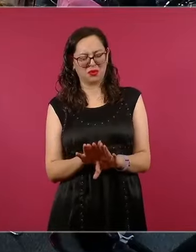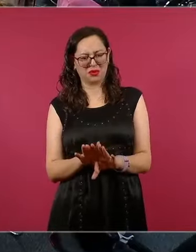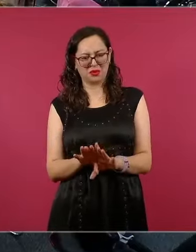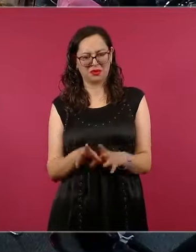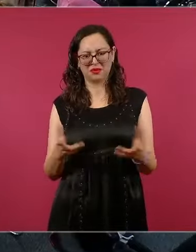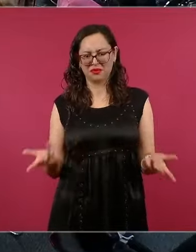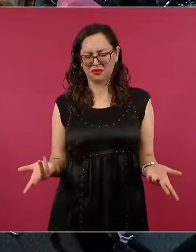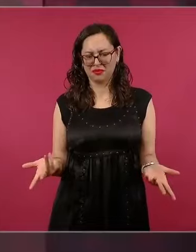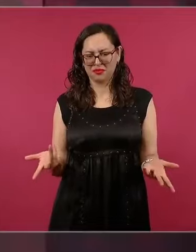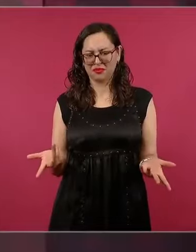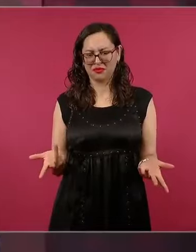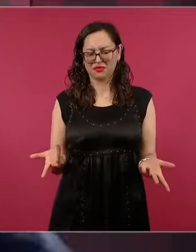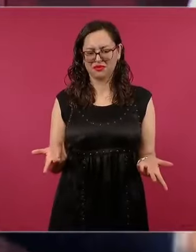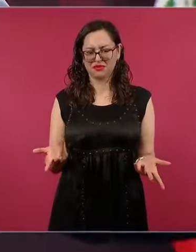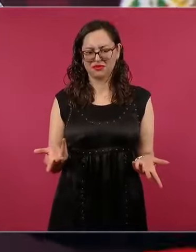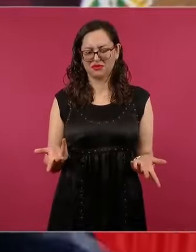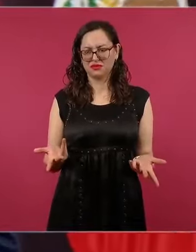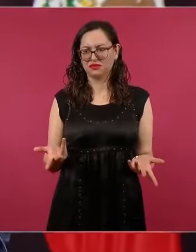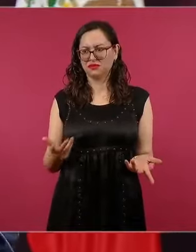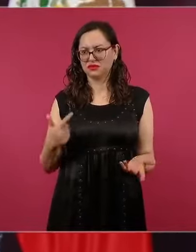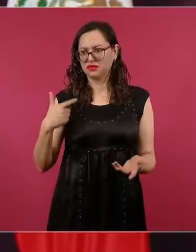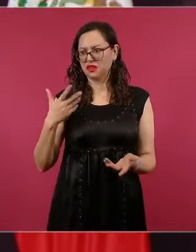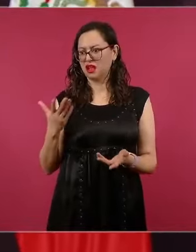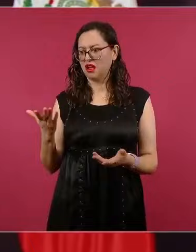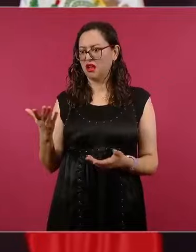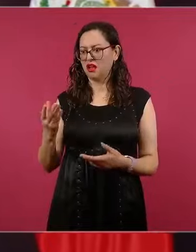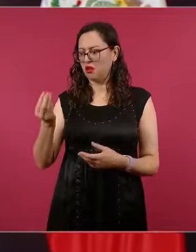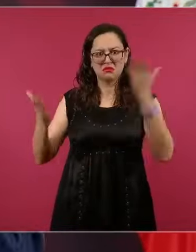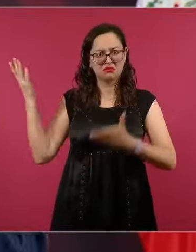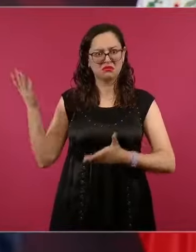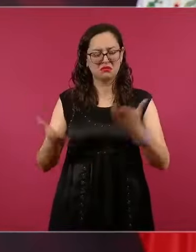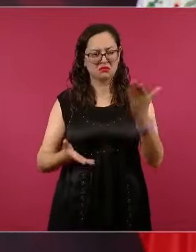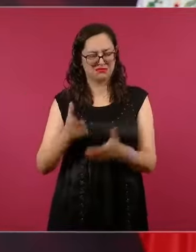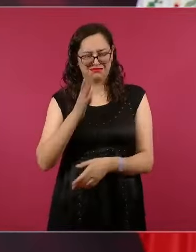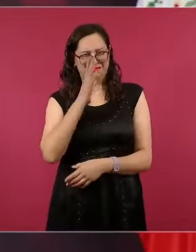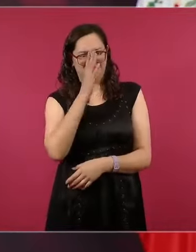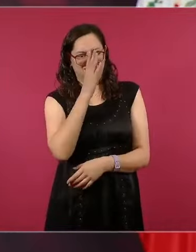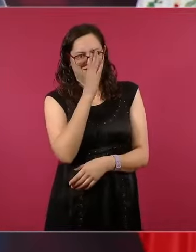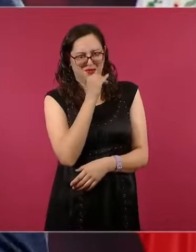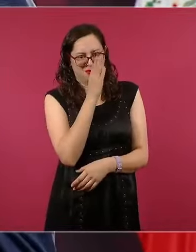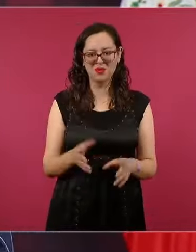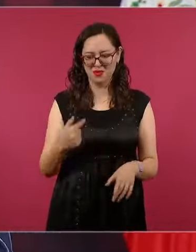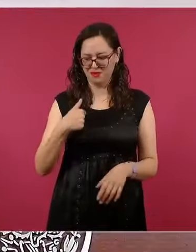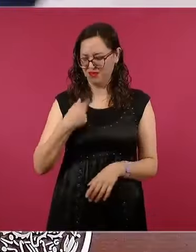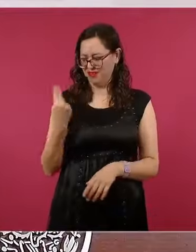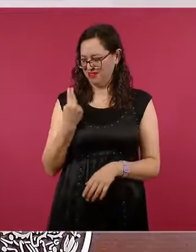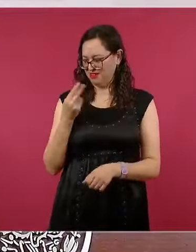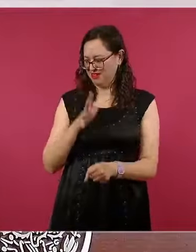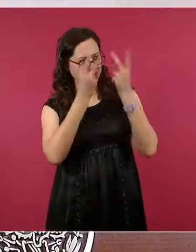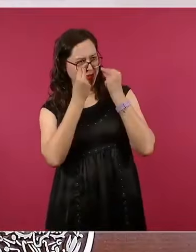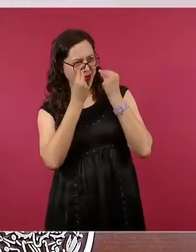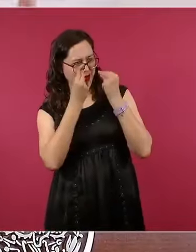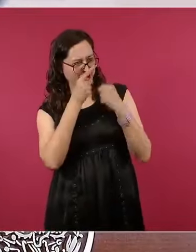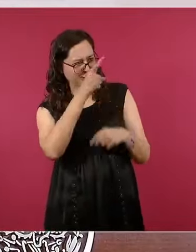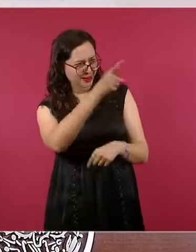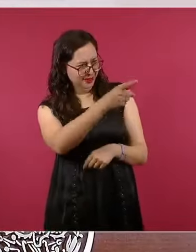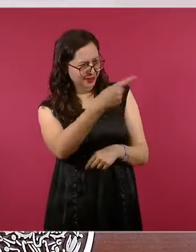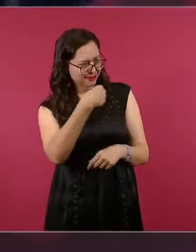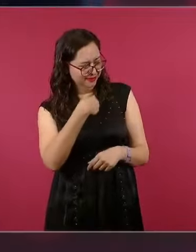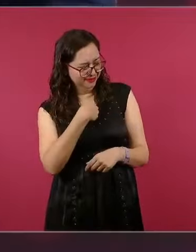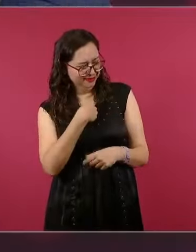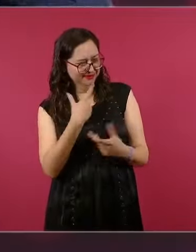a permitir acceso a mis alimentos, a mis satisfactores básicos? Nada más porque no